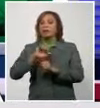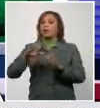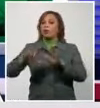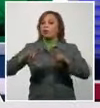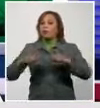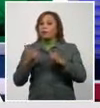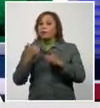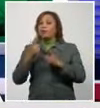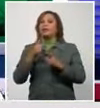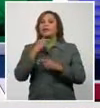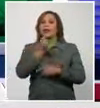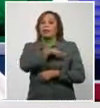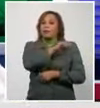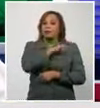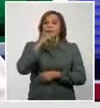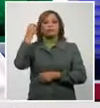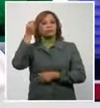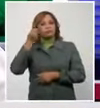reflexionar a nuestra población.